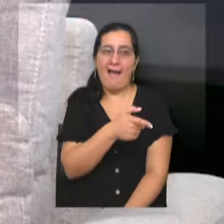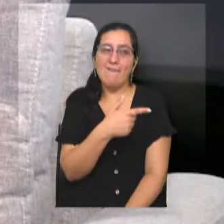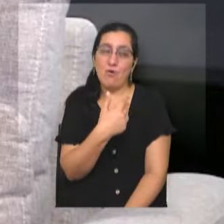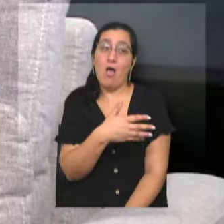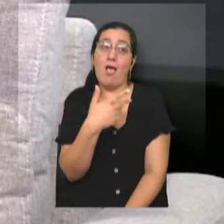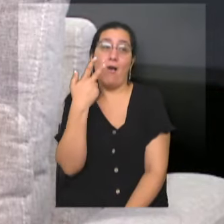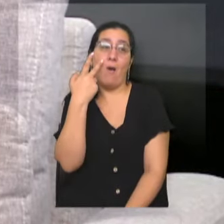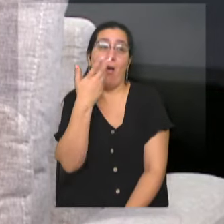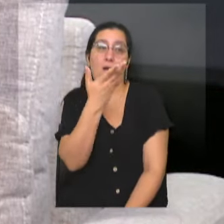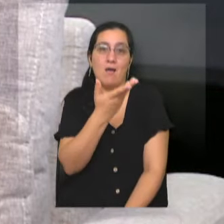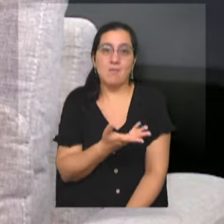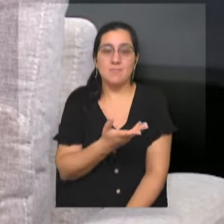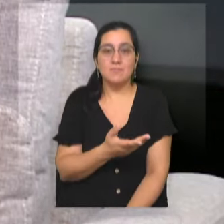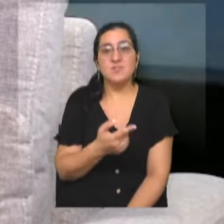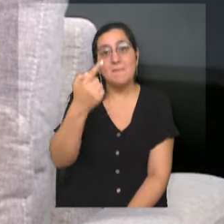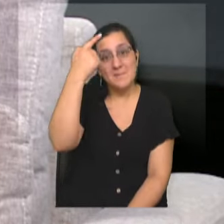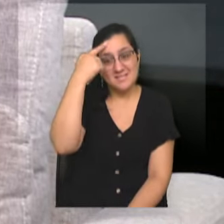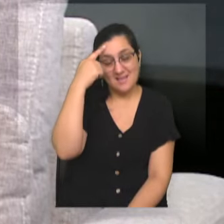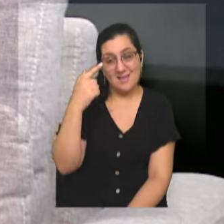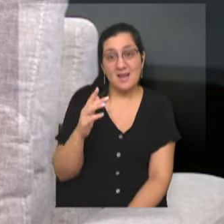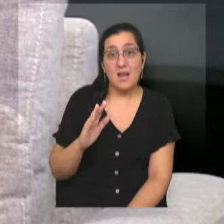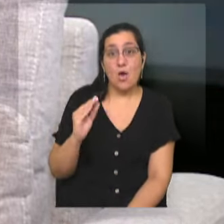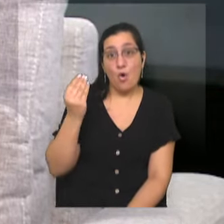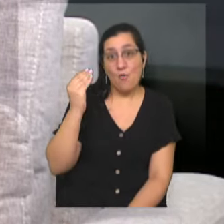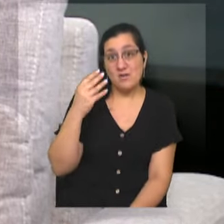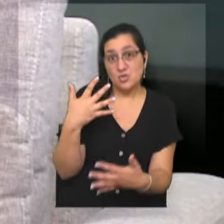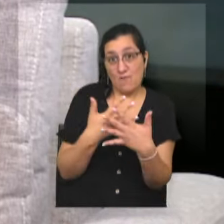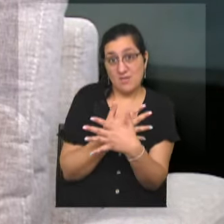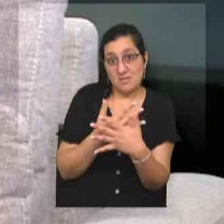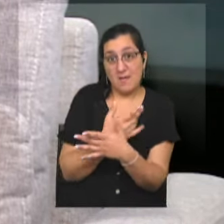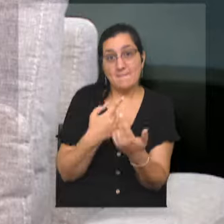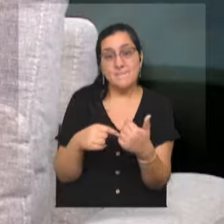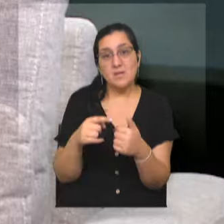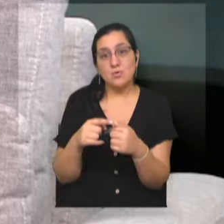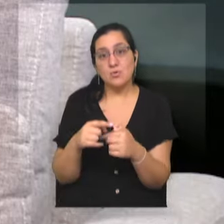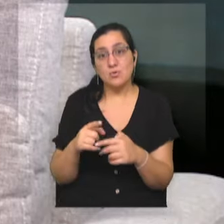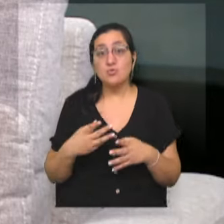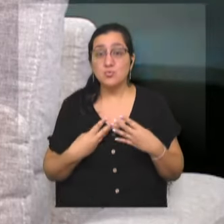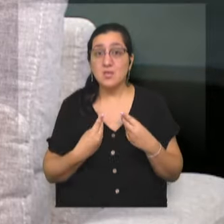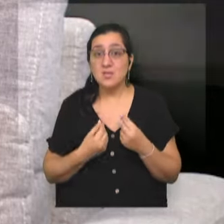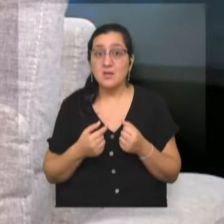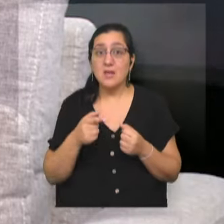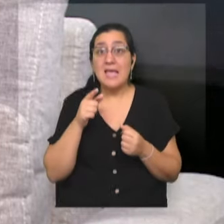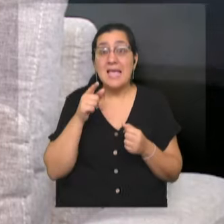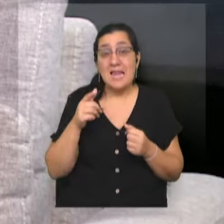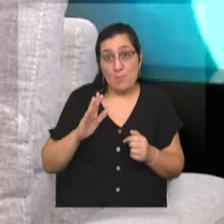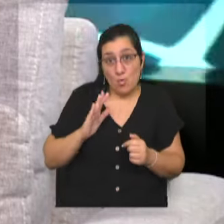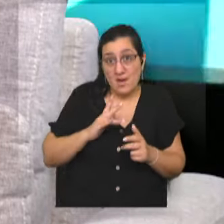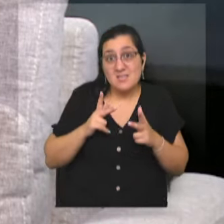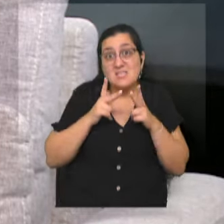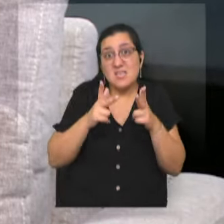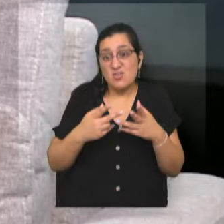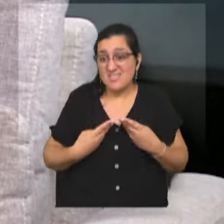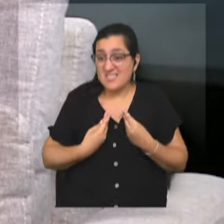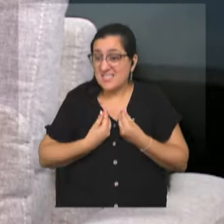caso se presume que las chiquilinas son víctimas, pero en base a su sentir. O sea, ellas manifestaron que